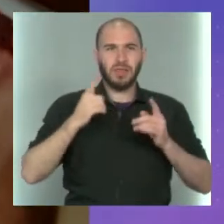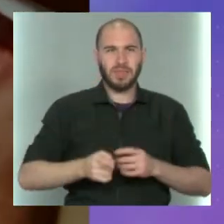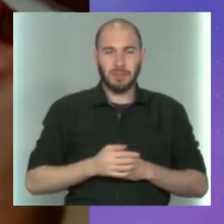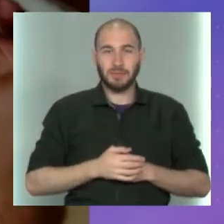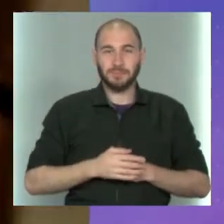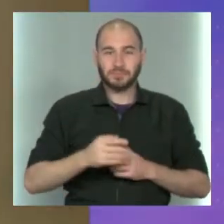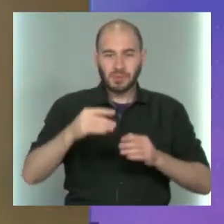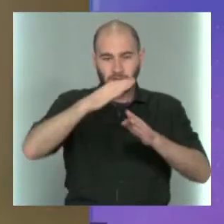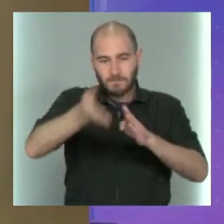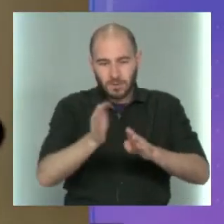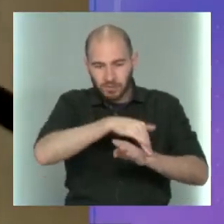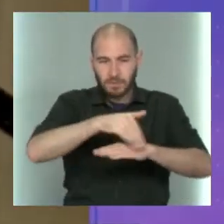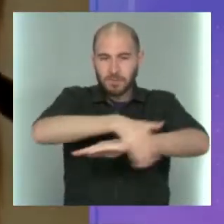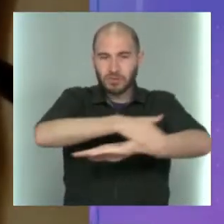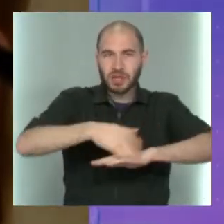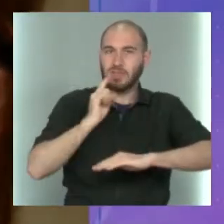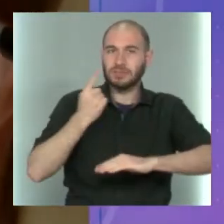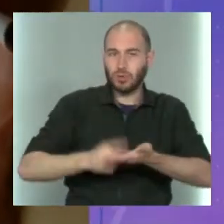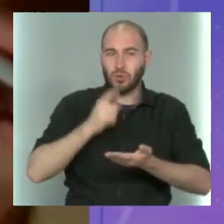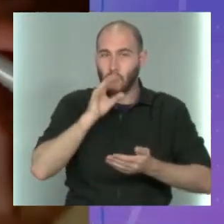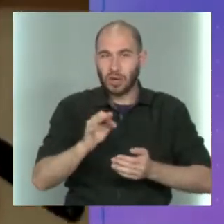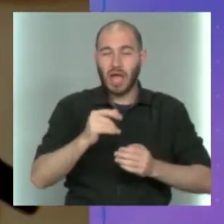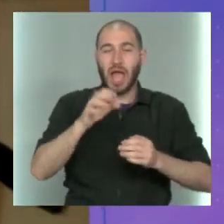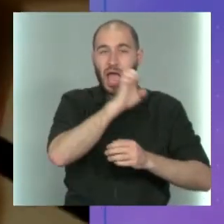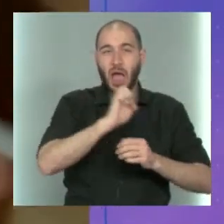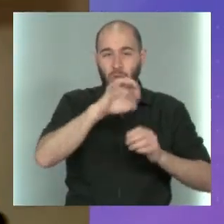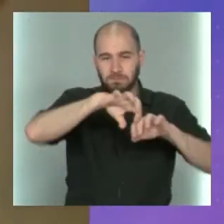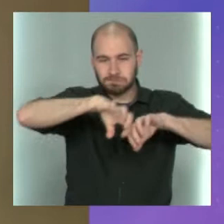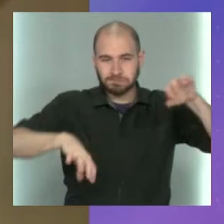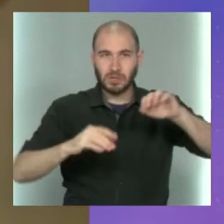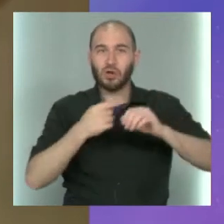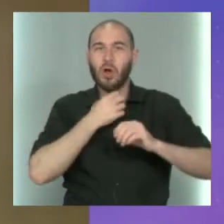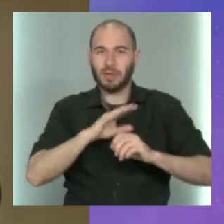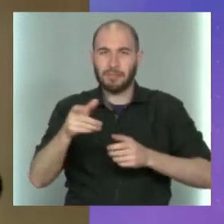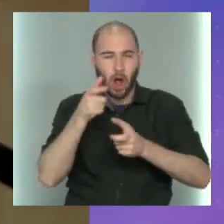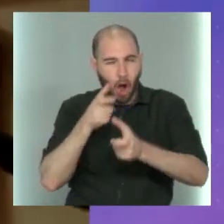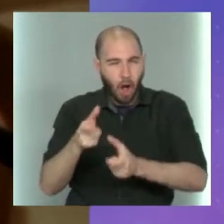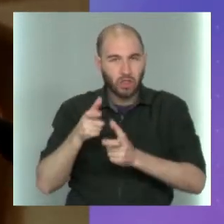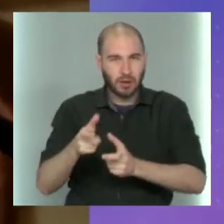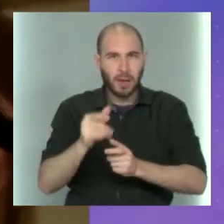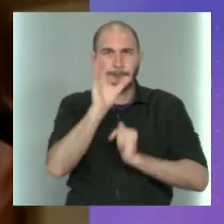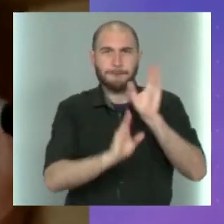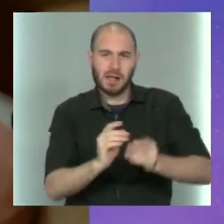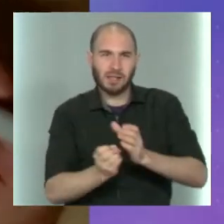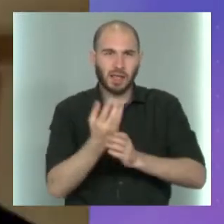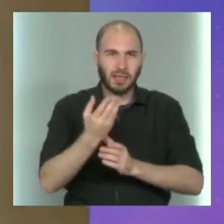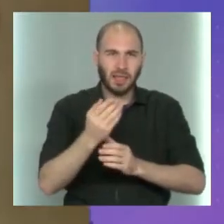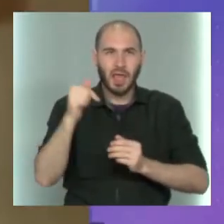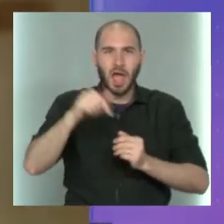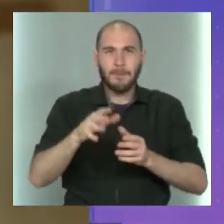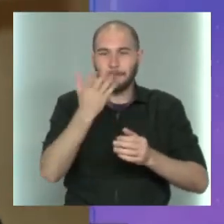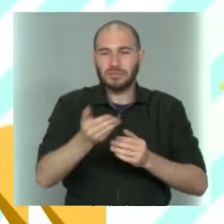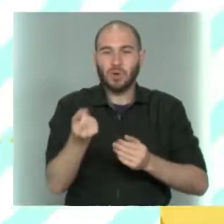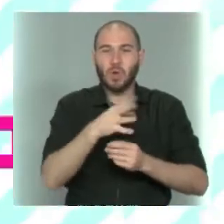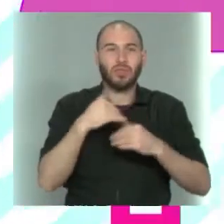decidieron sus fronteras, se las impusieron. Europa divide Oriente Medio a su antojo para controlarlo, diseñando países sin tener en cuenta su